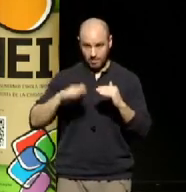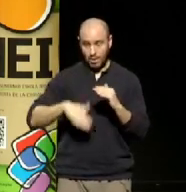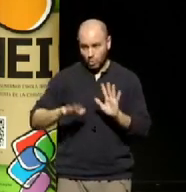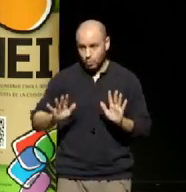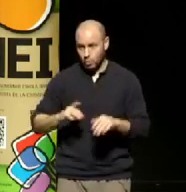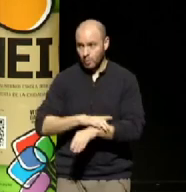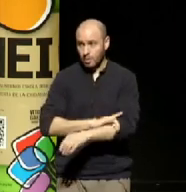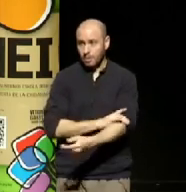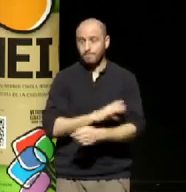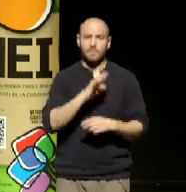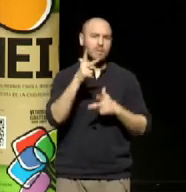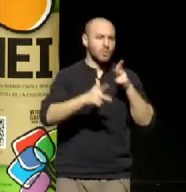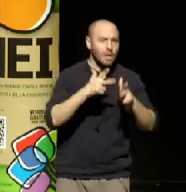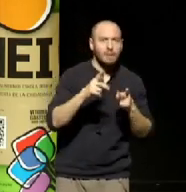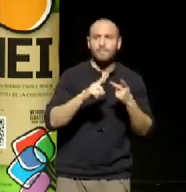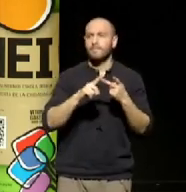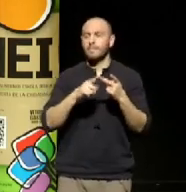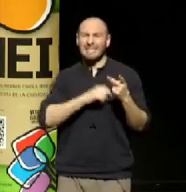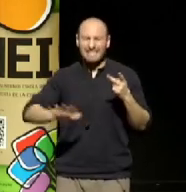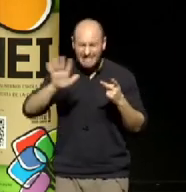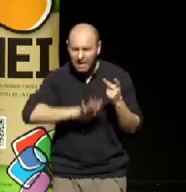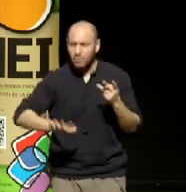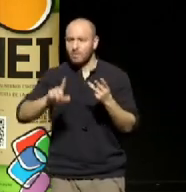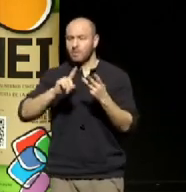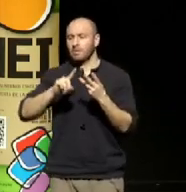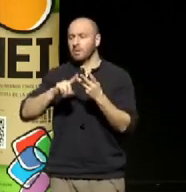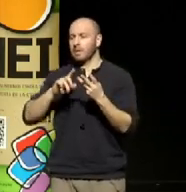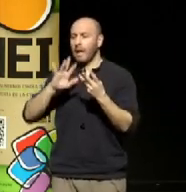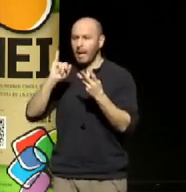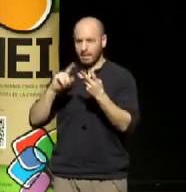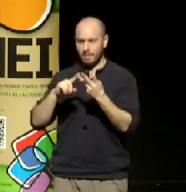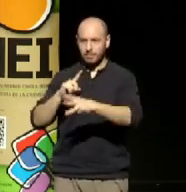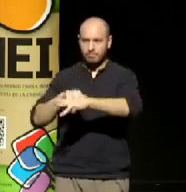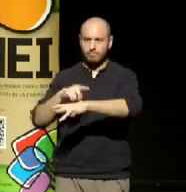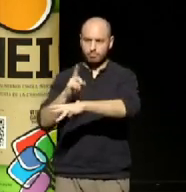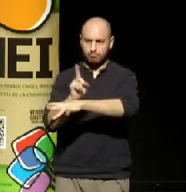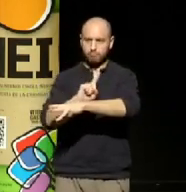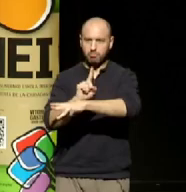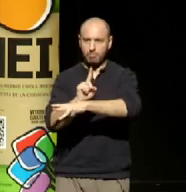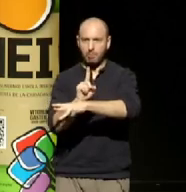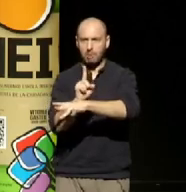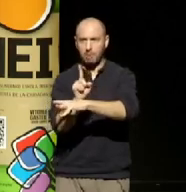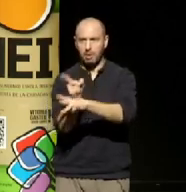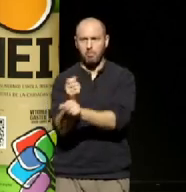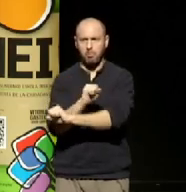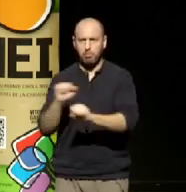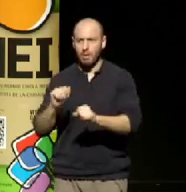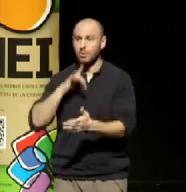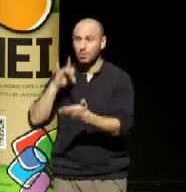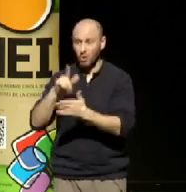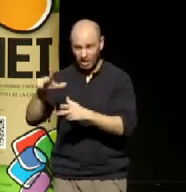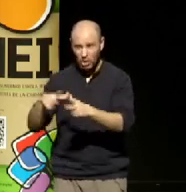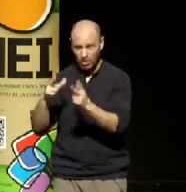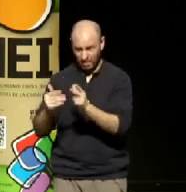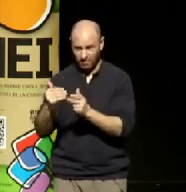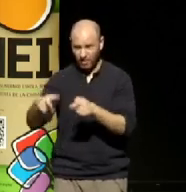Va a pasar lo mismo en Euskadi, va a pasar lo mismo en el Estado. Hay una bomba de relojería que está instalada en el corazón de esta sociedad y la